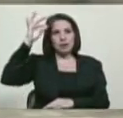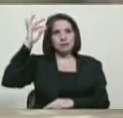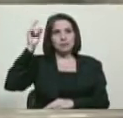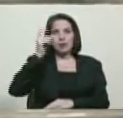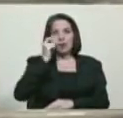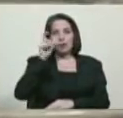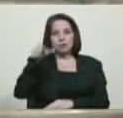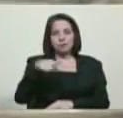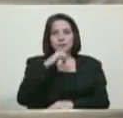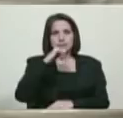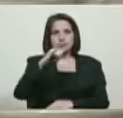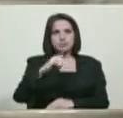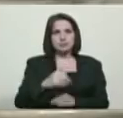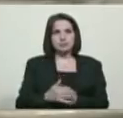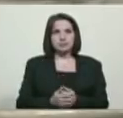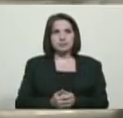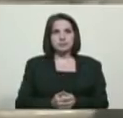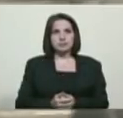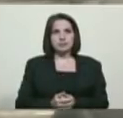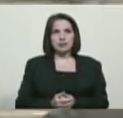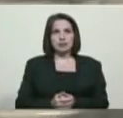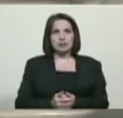La Noticia.